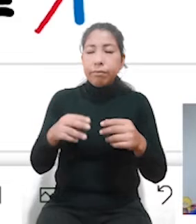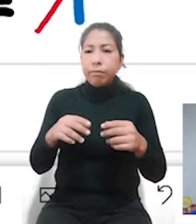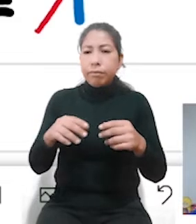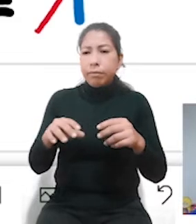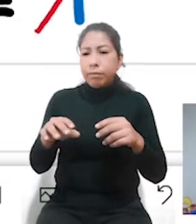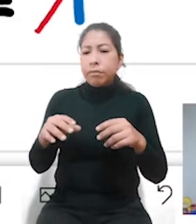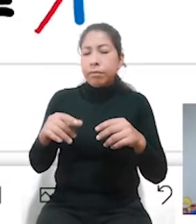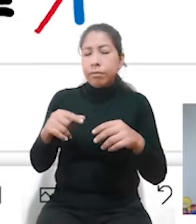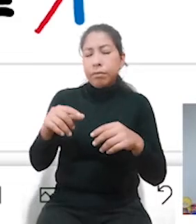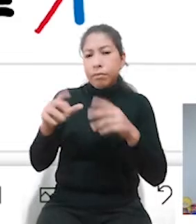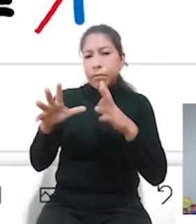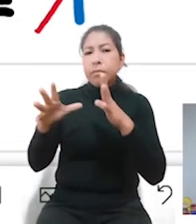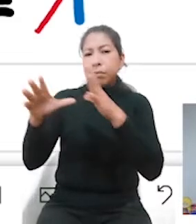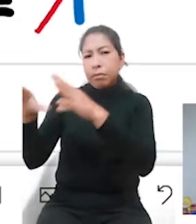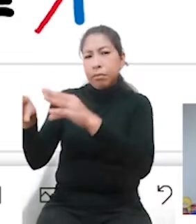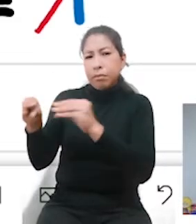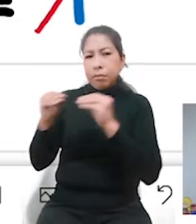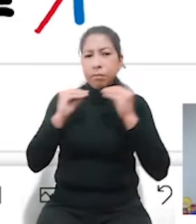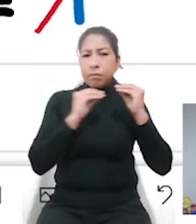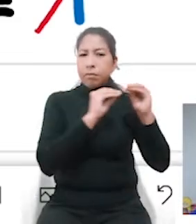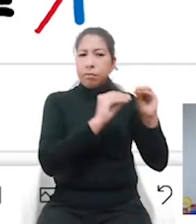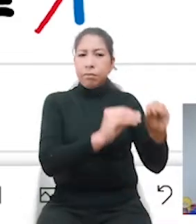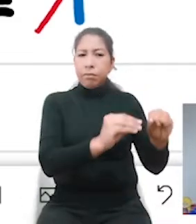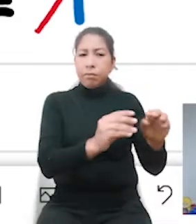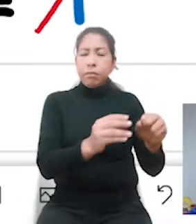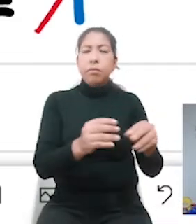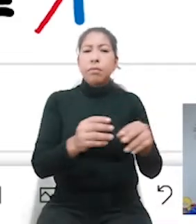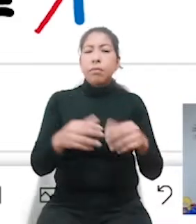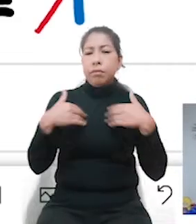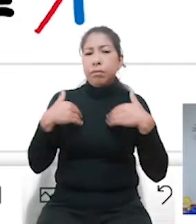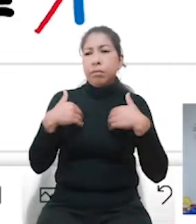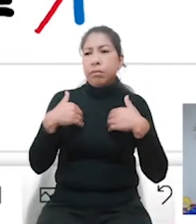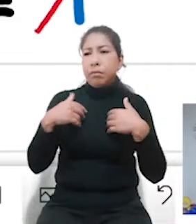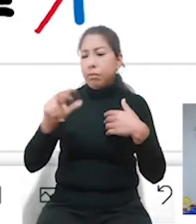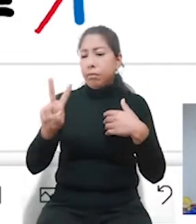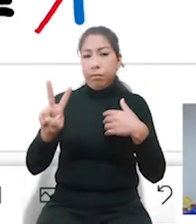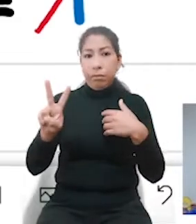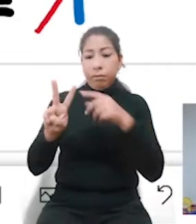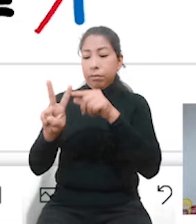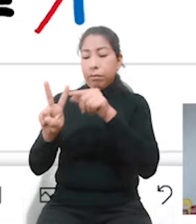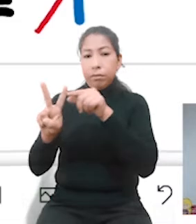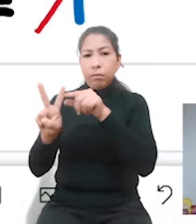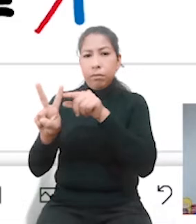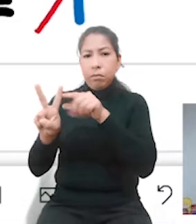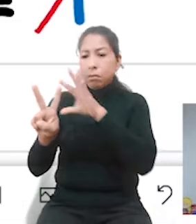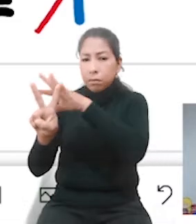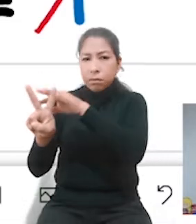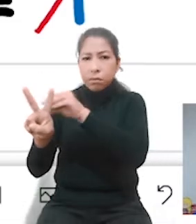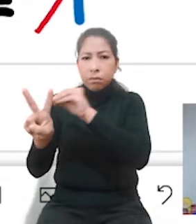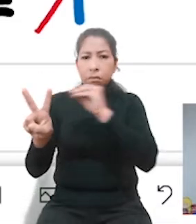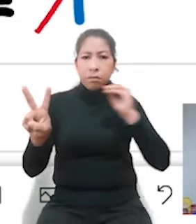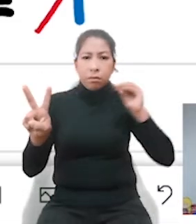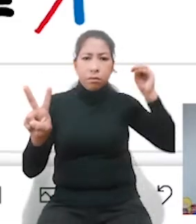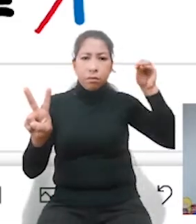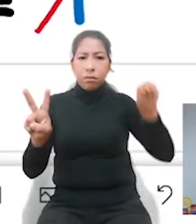elementos que tenemos que pasar al segundo miembro antes de desarrollar el último logaritmo. Tenemos entonces 2, que es una cantidad que